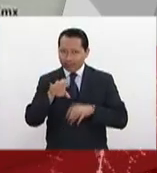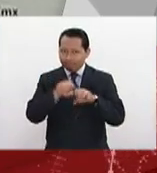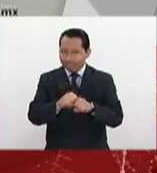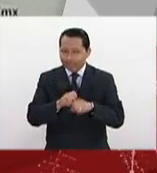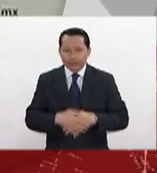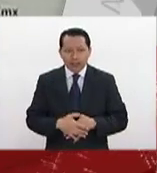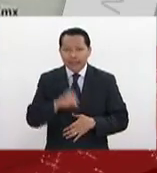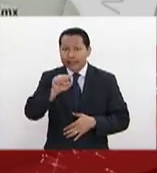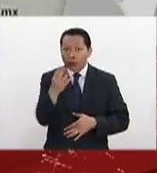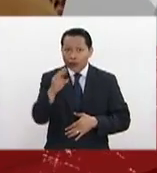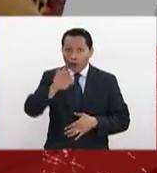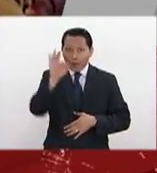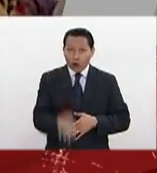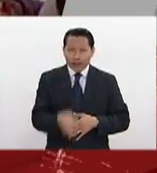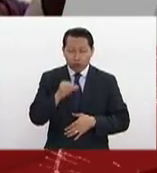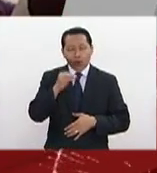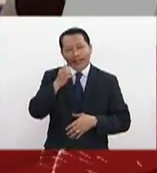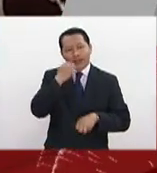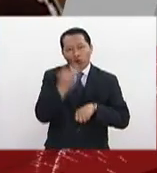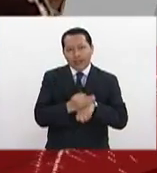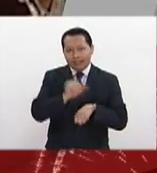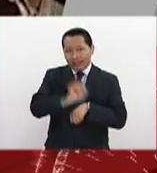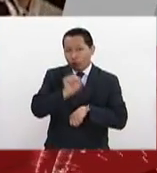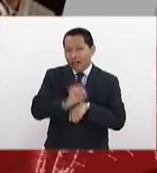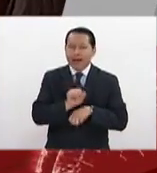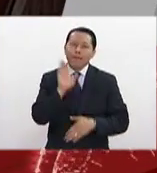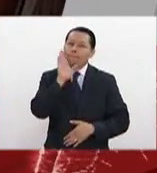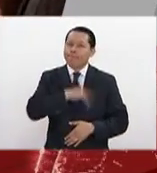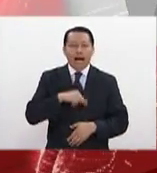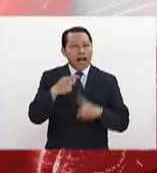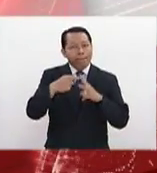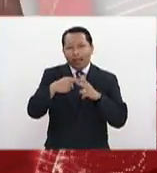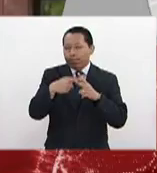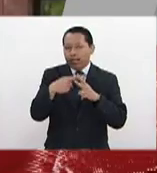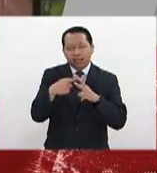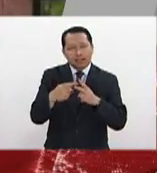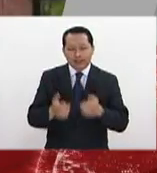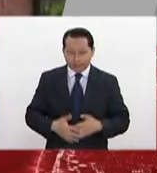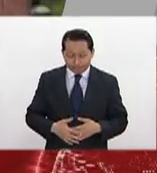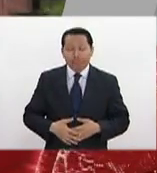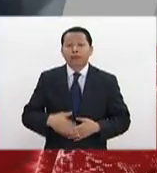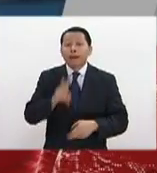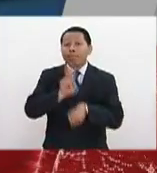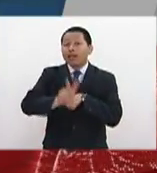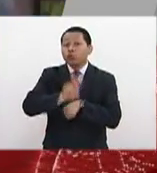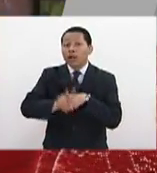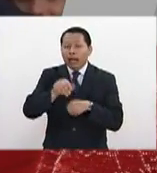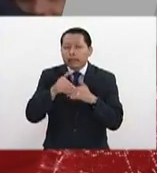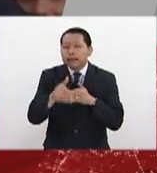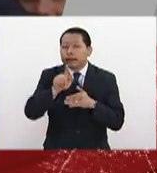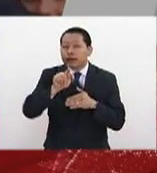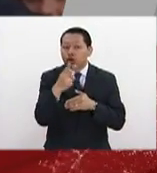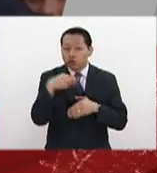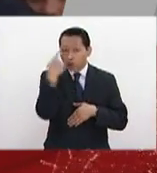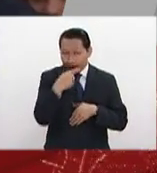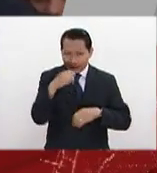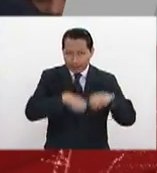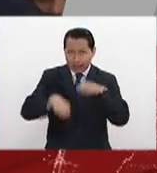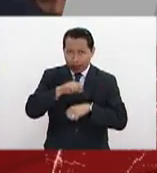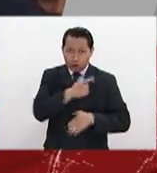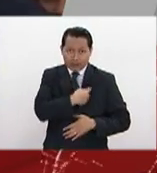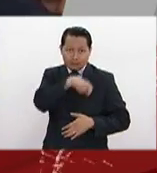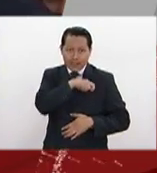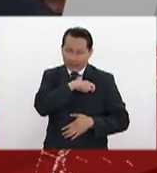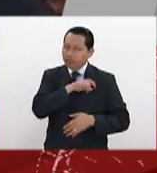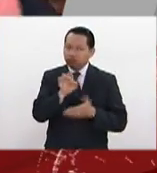64% de los estudiantes de secundaria con niveles insuficientes en matemáticas. Venezuela da 72 horas al embajador de España para que